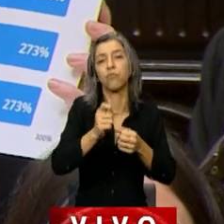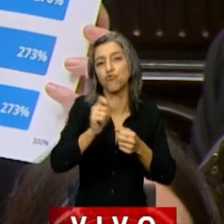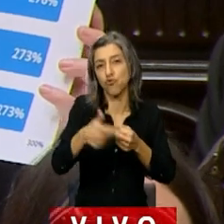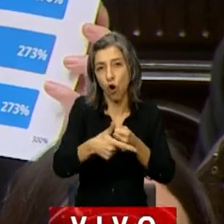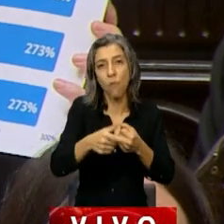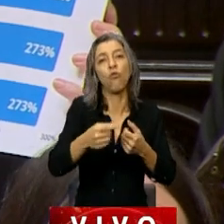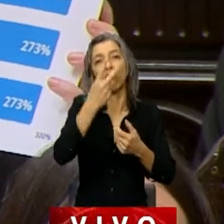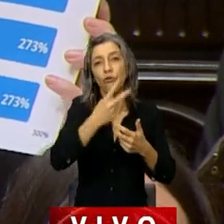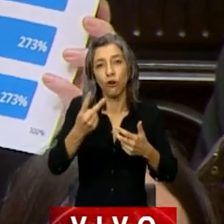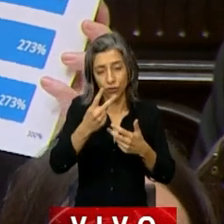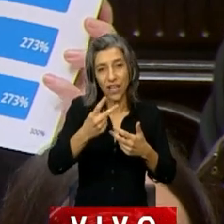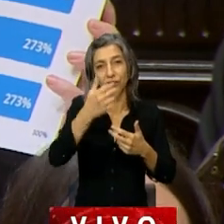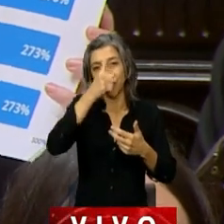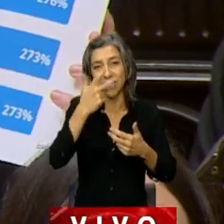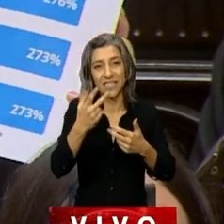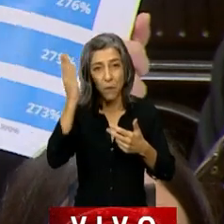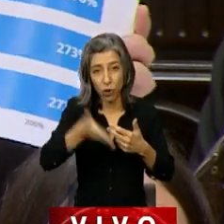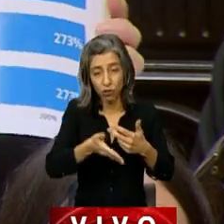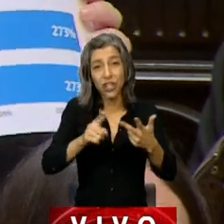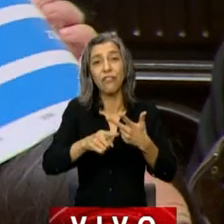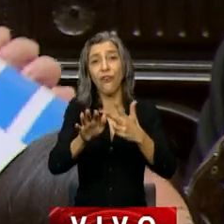273% y el asado un